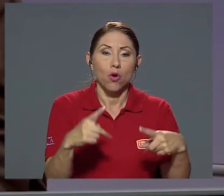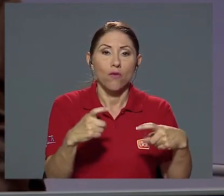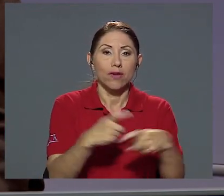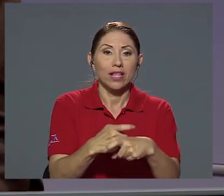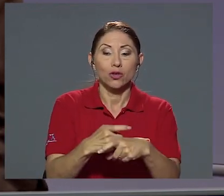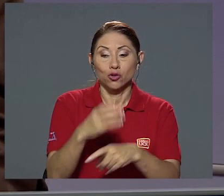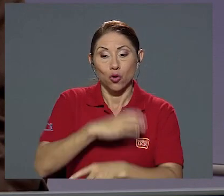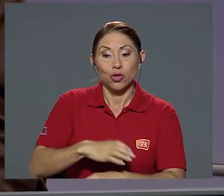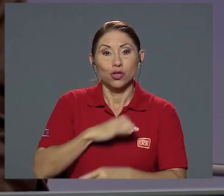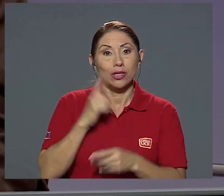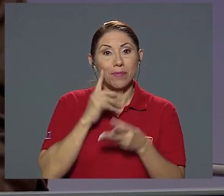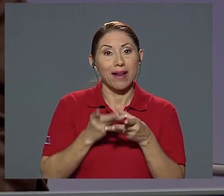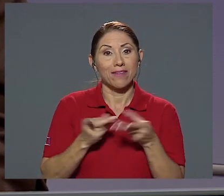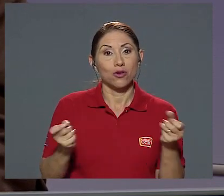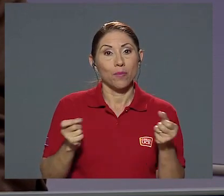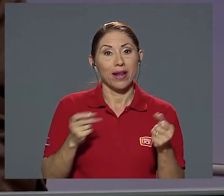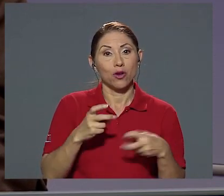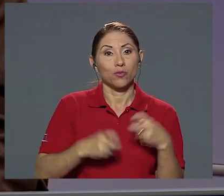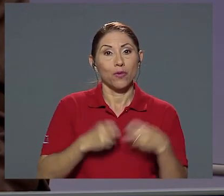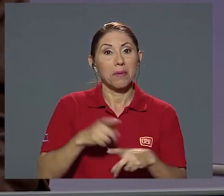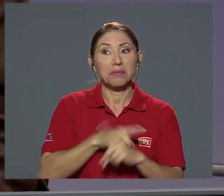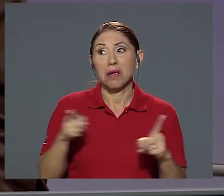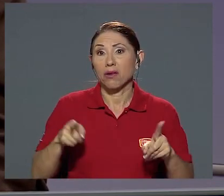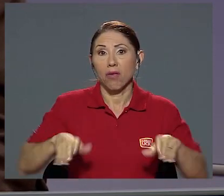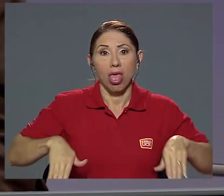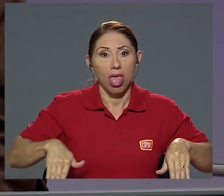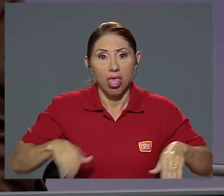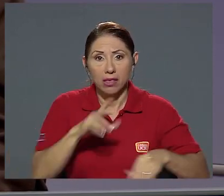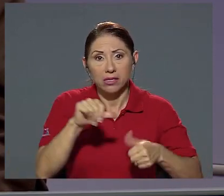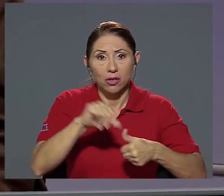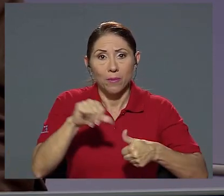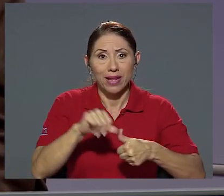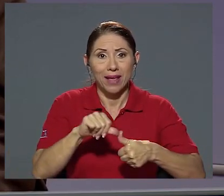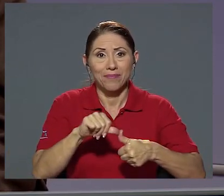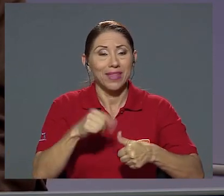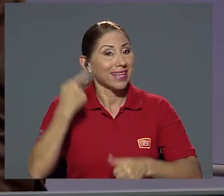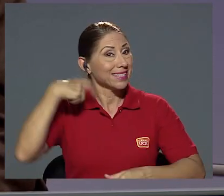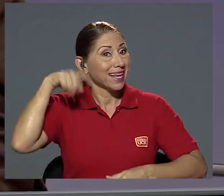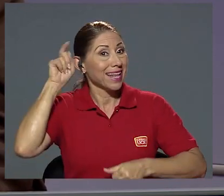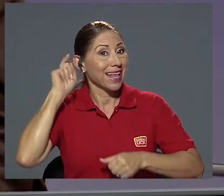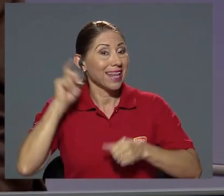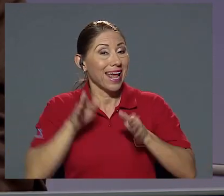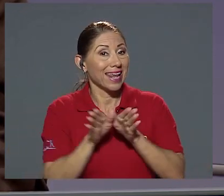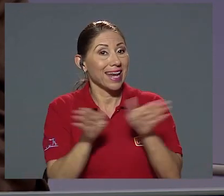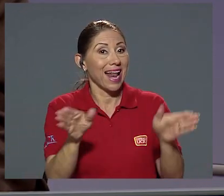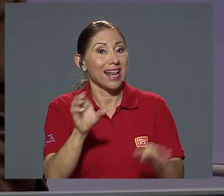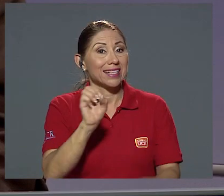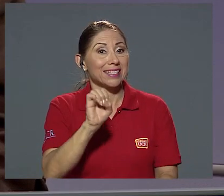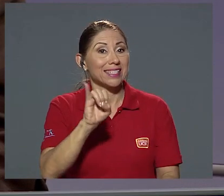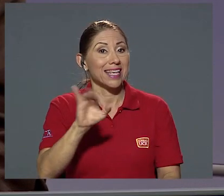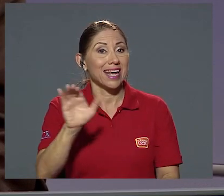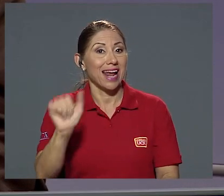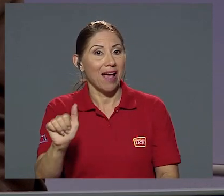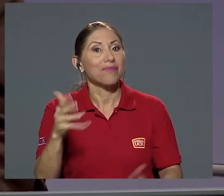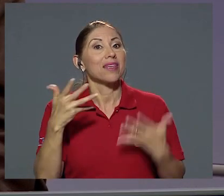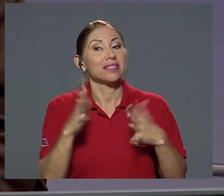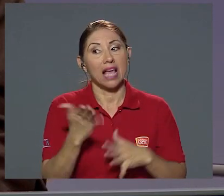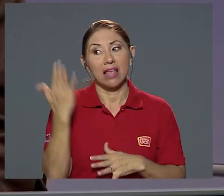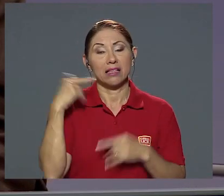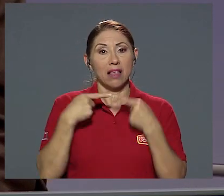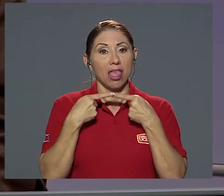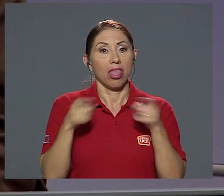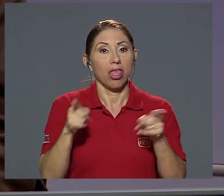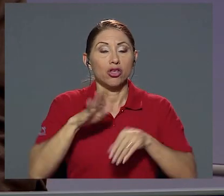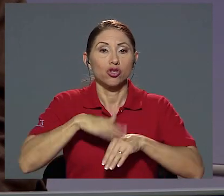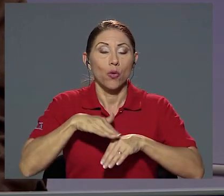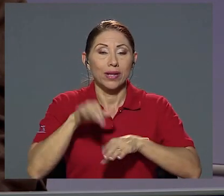los problemas. Y eso no lo tenemos en Centroamérica. La Secretaría General del SIC ha hecho un pronunciamiento reciente en relación con la